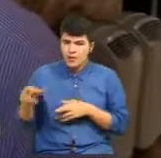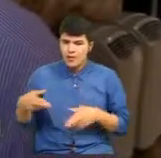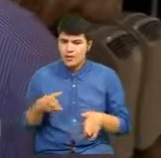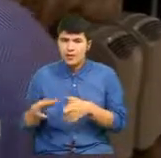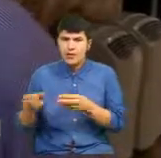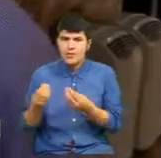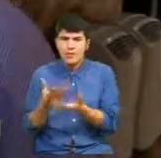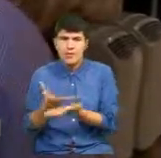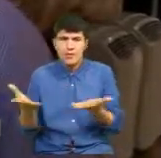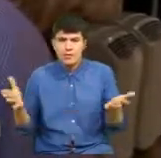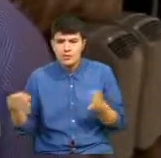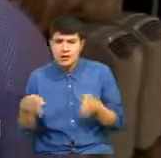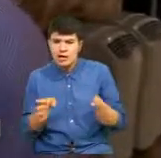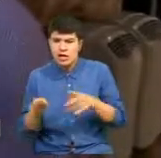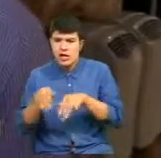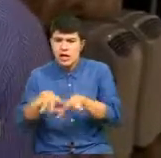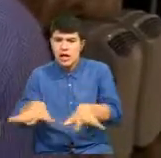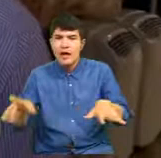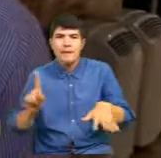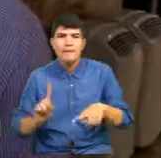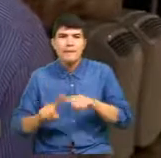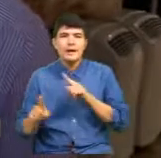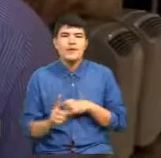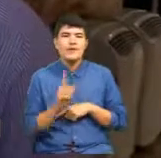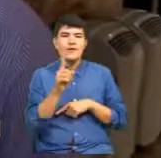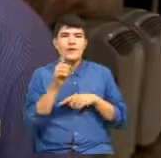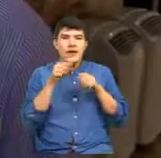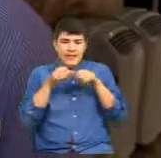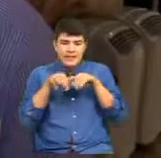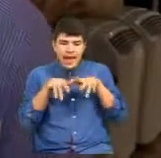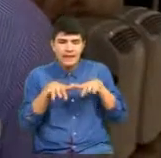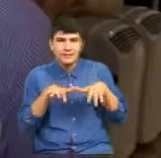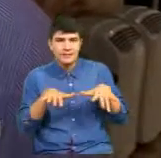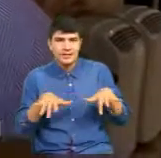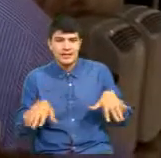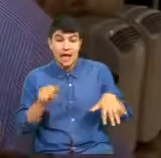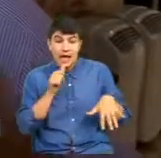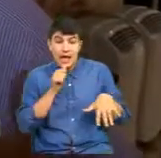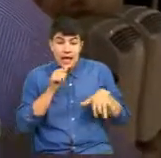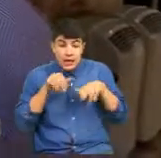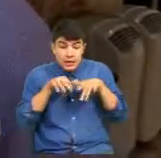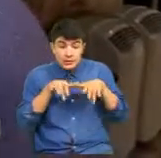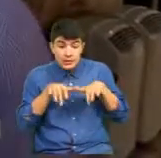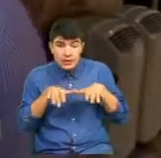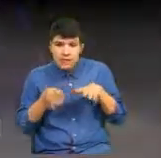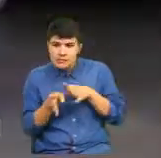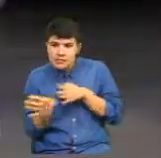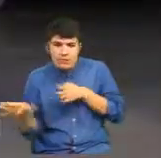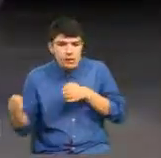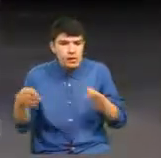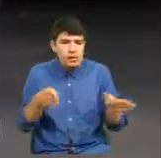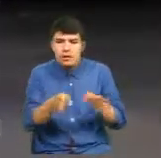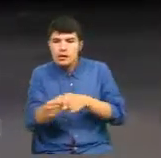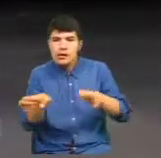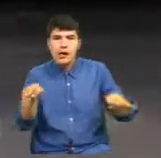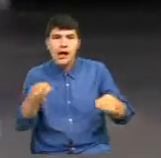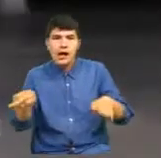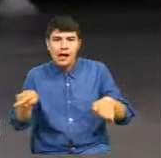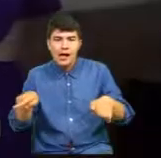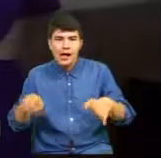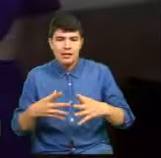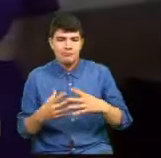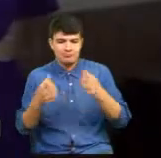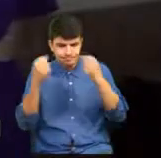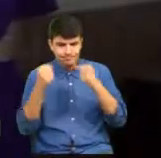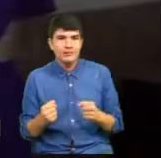muchos ramales, pero que tiene un solo nacimiento. ¿Sí? Y ese nacimiento de ese río y esos ramales se plantifica en